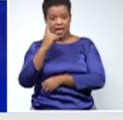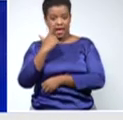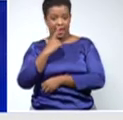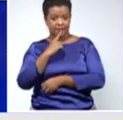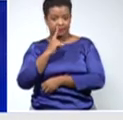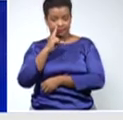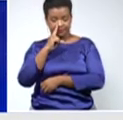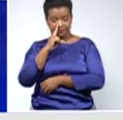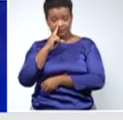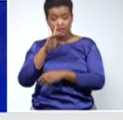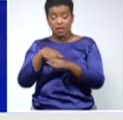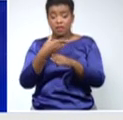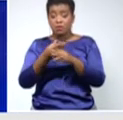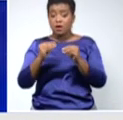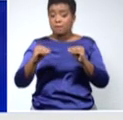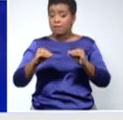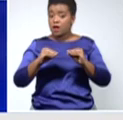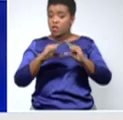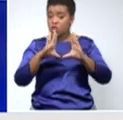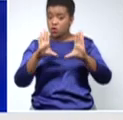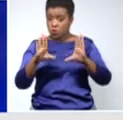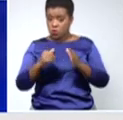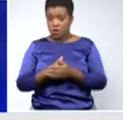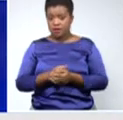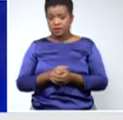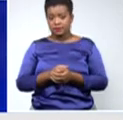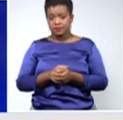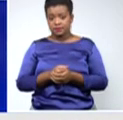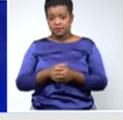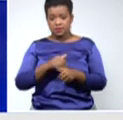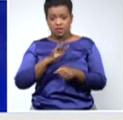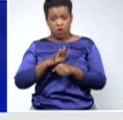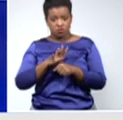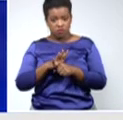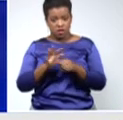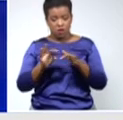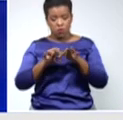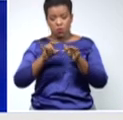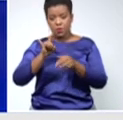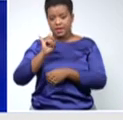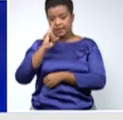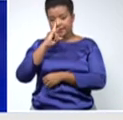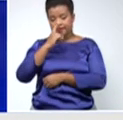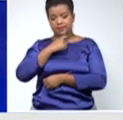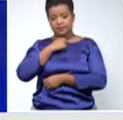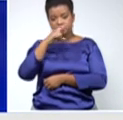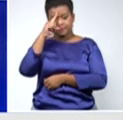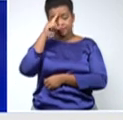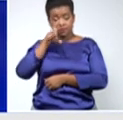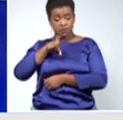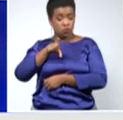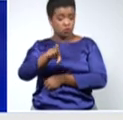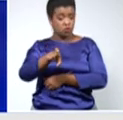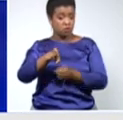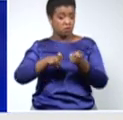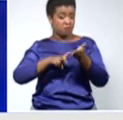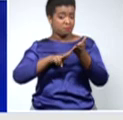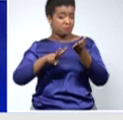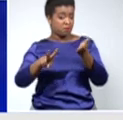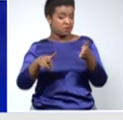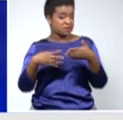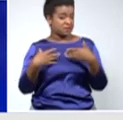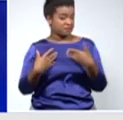Después Madruga, San José de las Lajas y Güines en ese orden. Y por último, la provincia